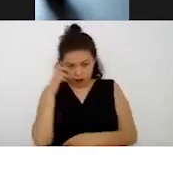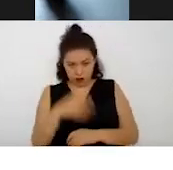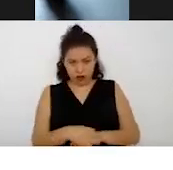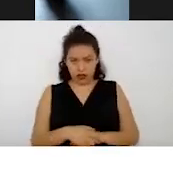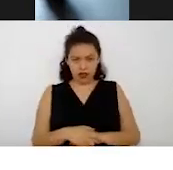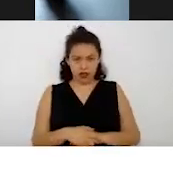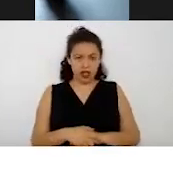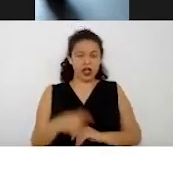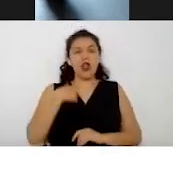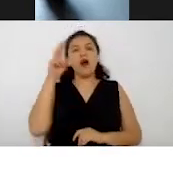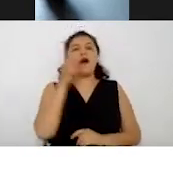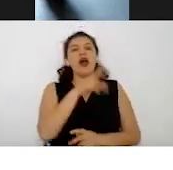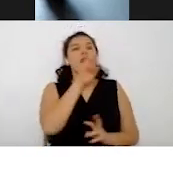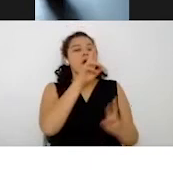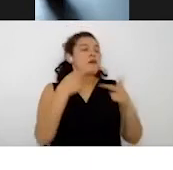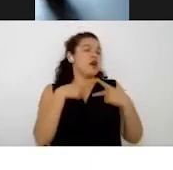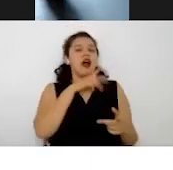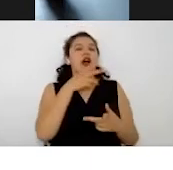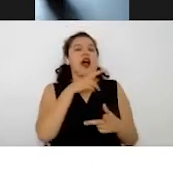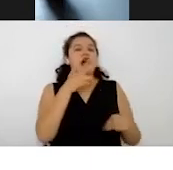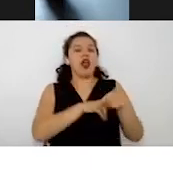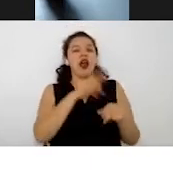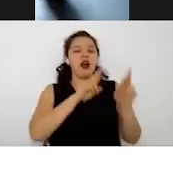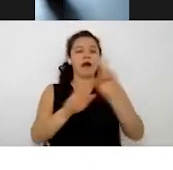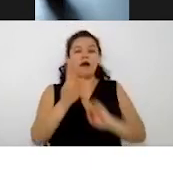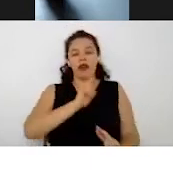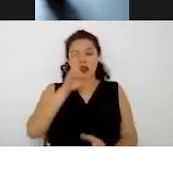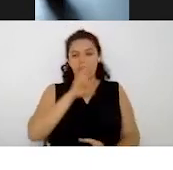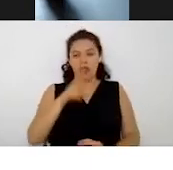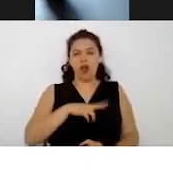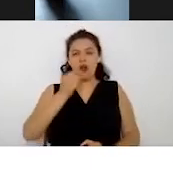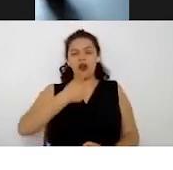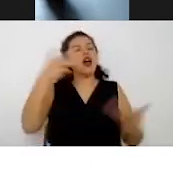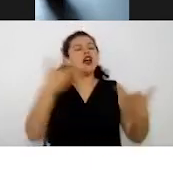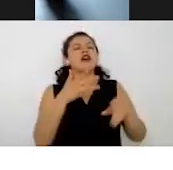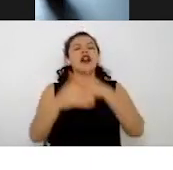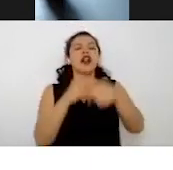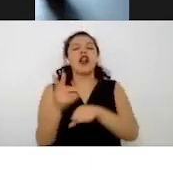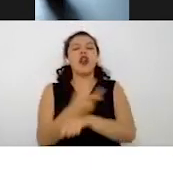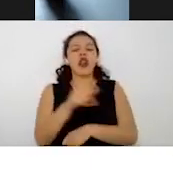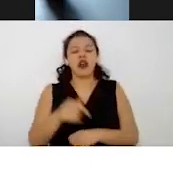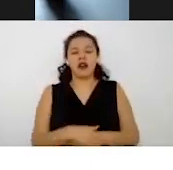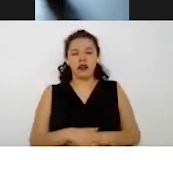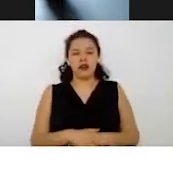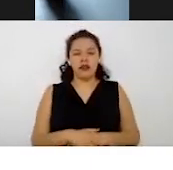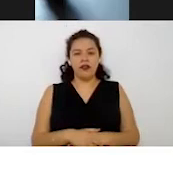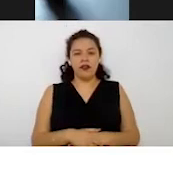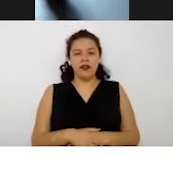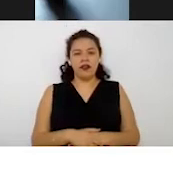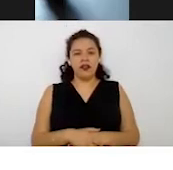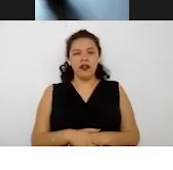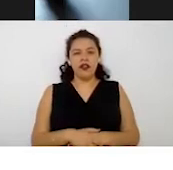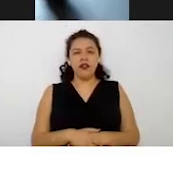si veo que no hay respuesta de la víctima, ¿qué dijimos que procedíamos a realizar? Un estímulo doloroso. ¿Un estímulo